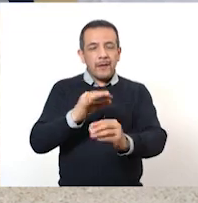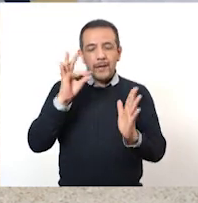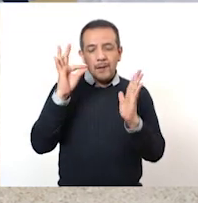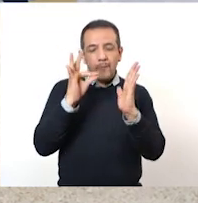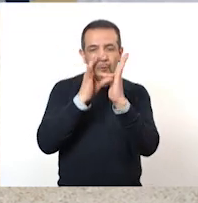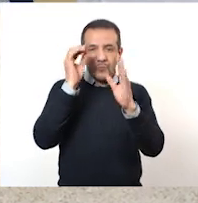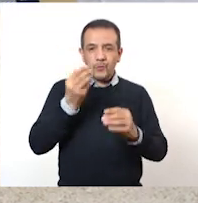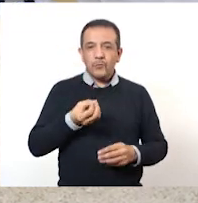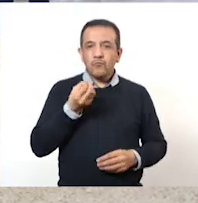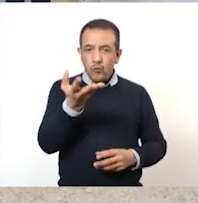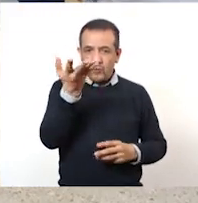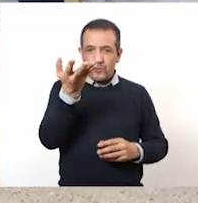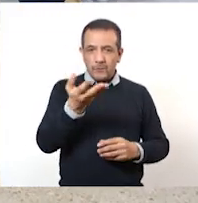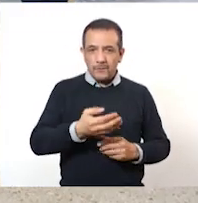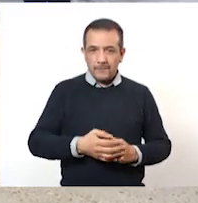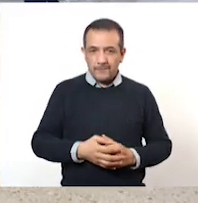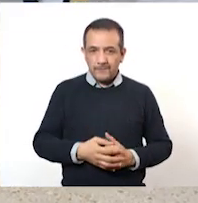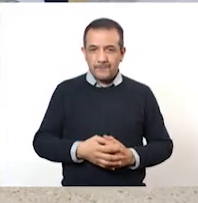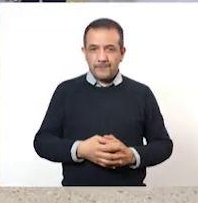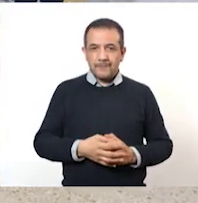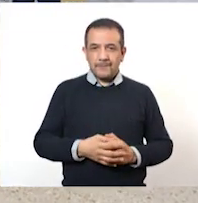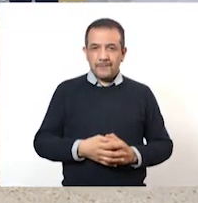familia.